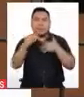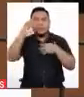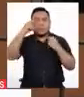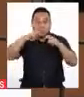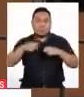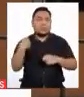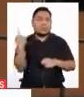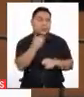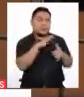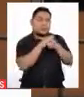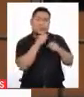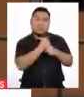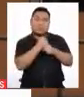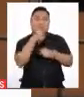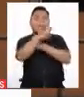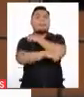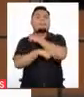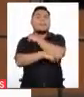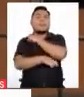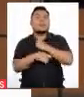coordinaciones que hemos hecho con países